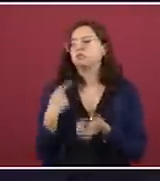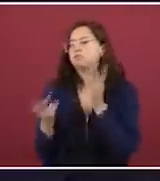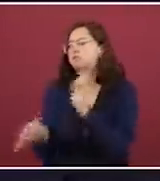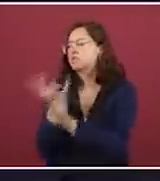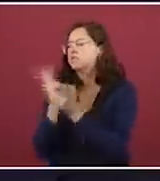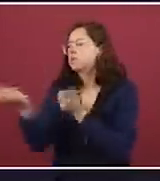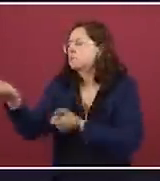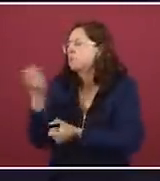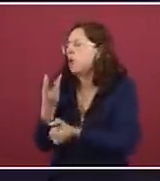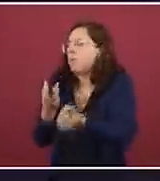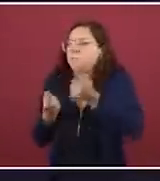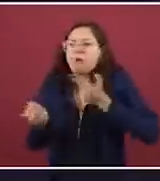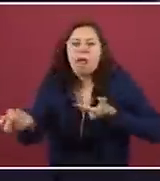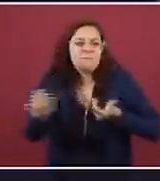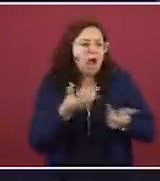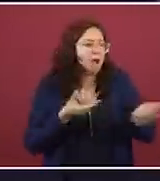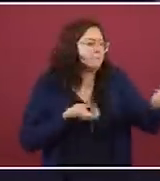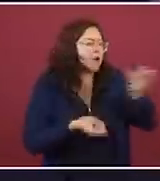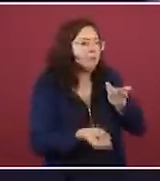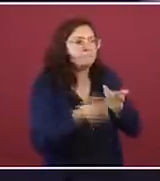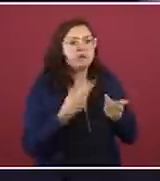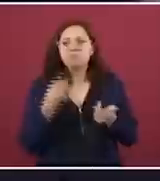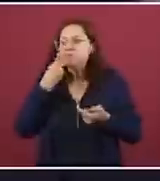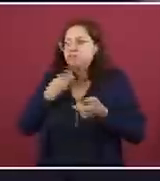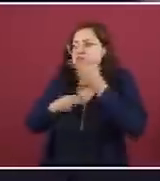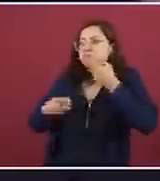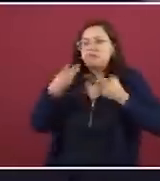que voy saludando y me van diciendo